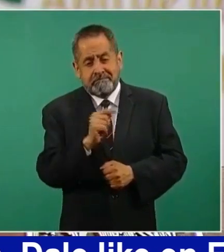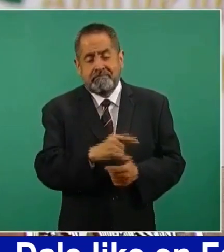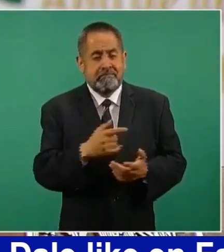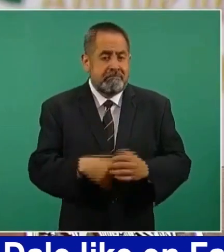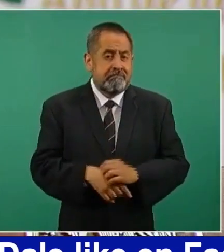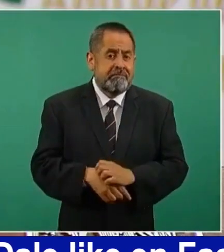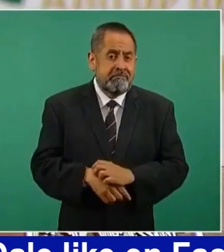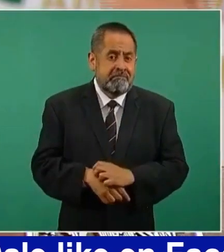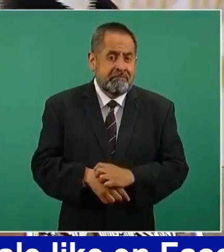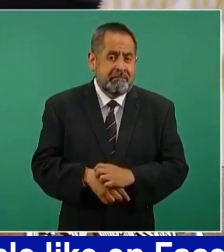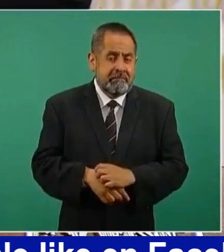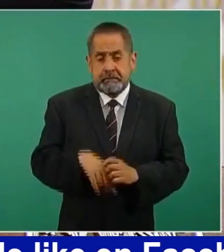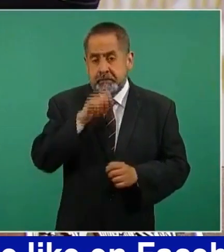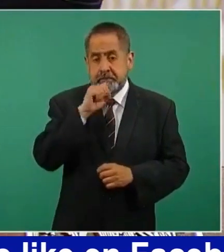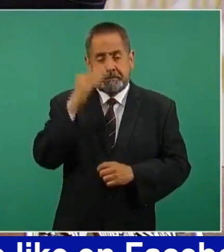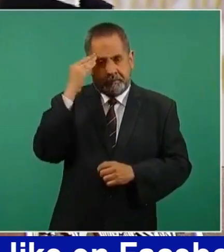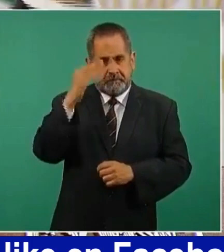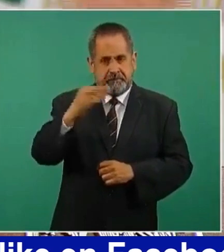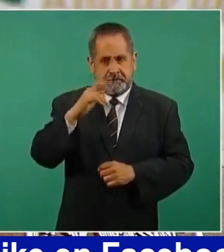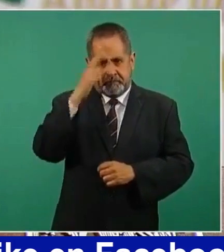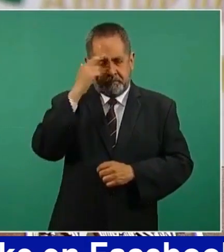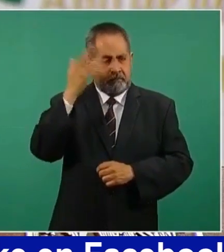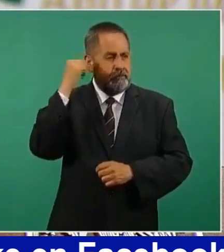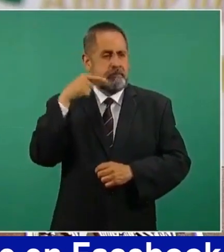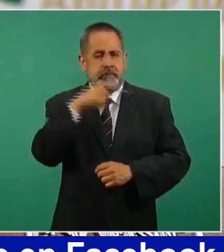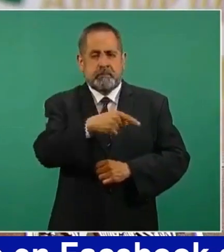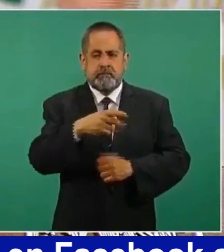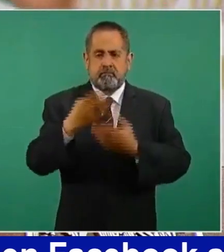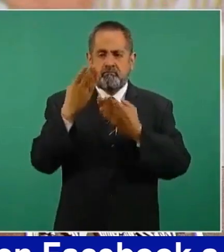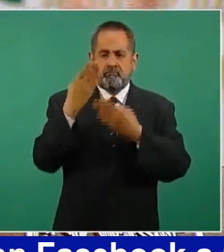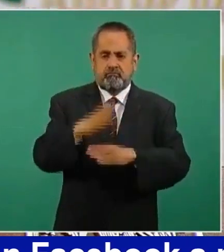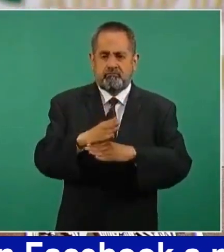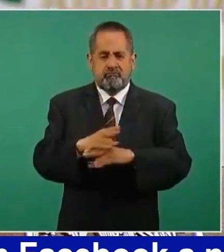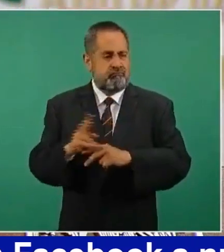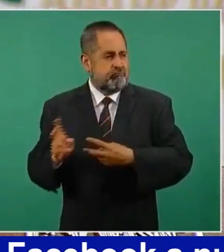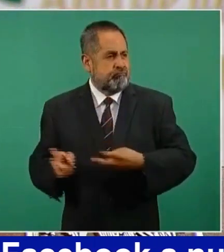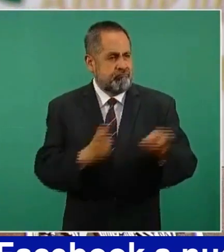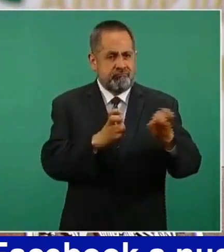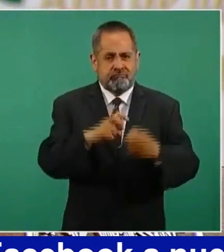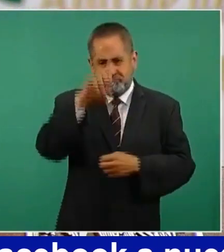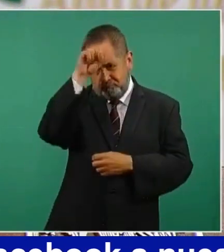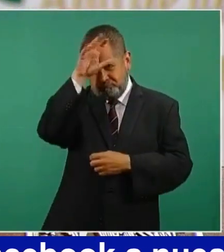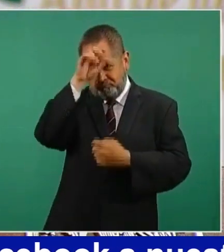Fue cuando se entregaron los bancos, las minas,